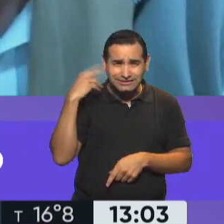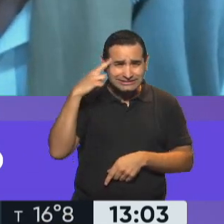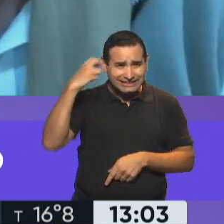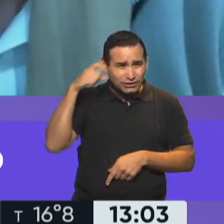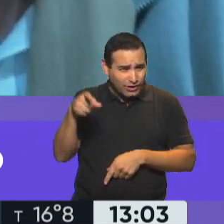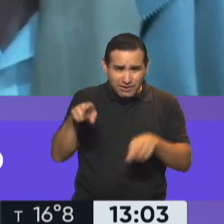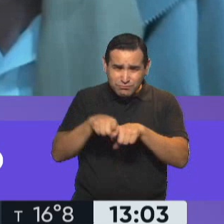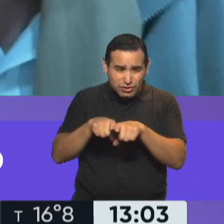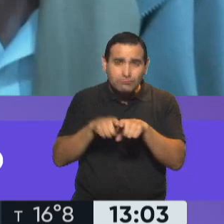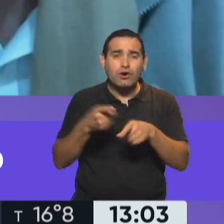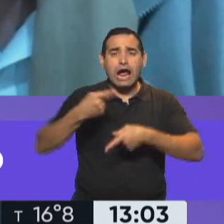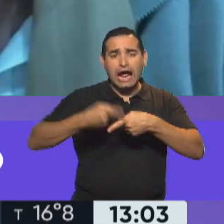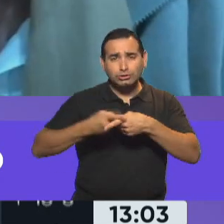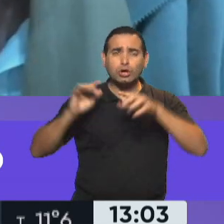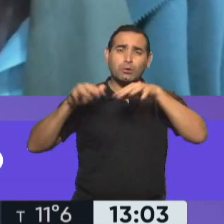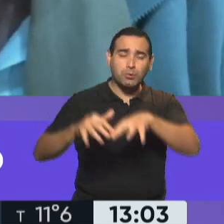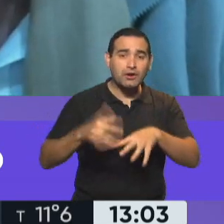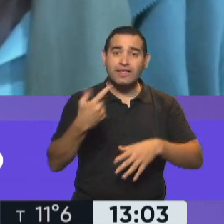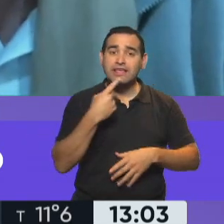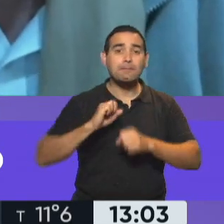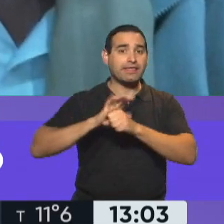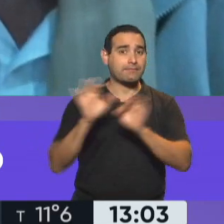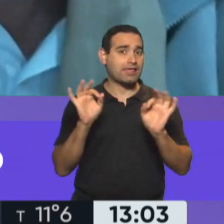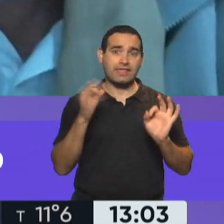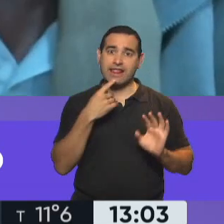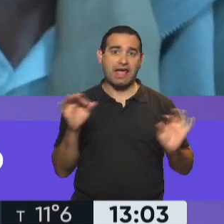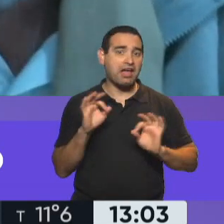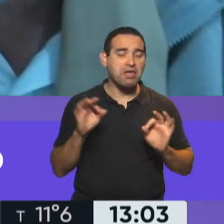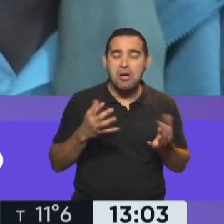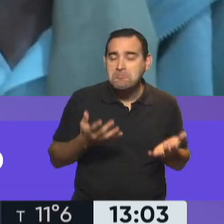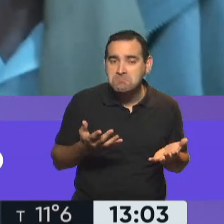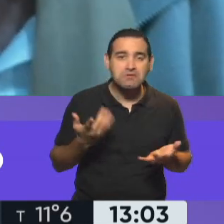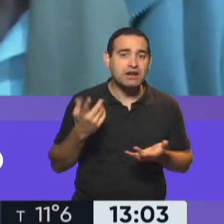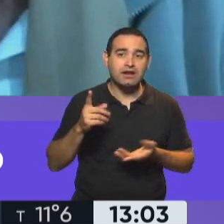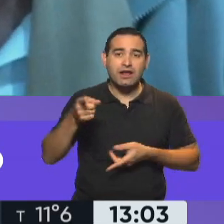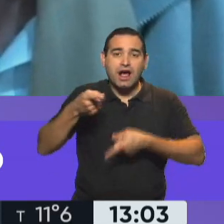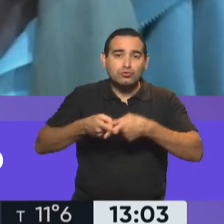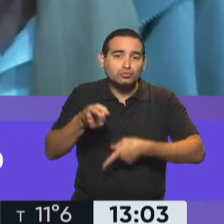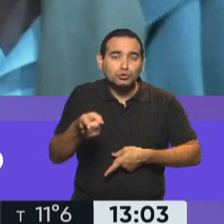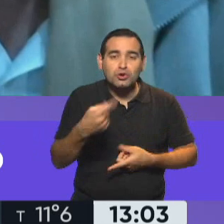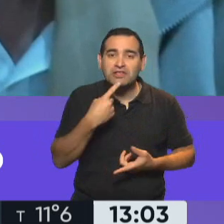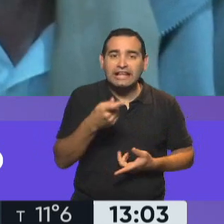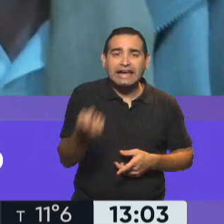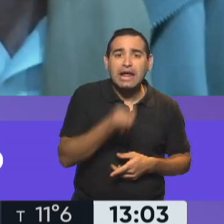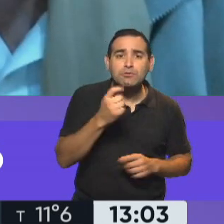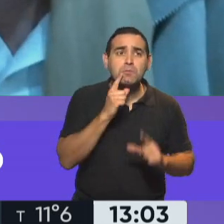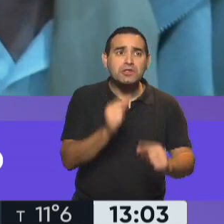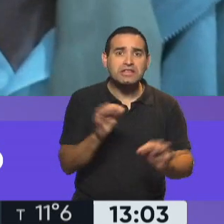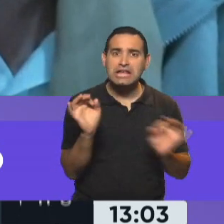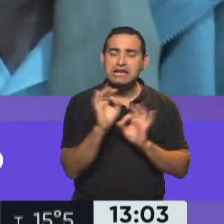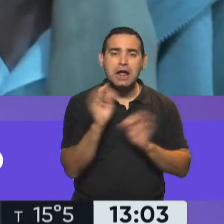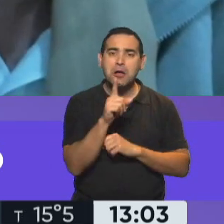Nicolás, en donde hubo un acto en donde no se nombró la palabra de la pandemia, donde no hubo ningún requerimiento gremial